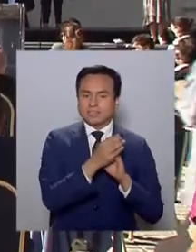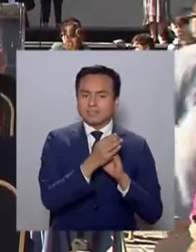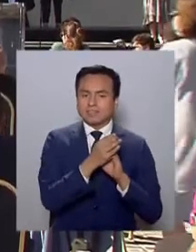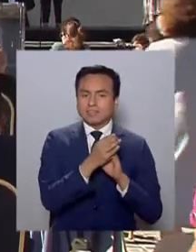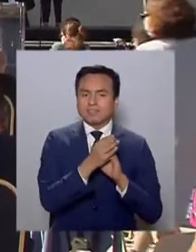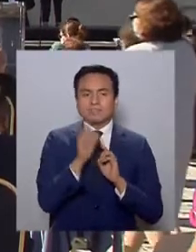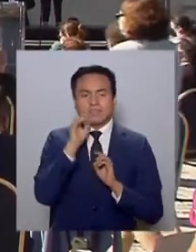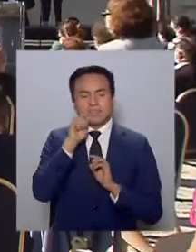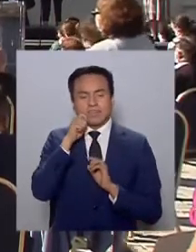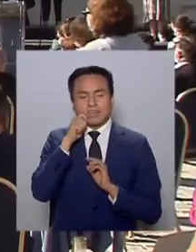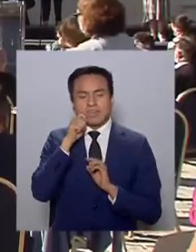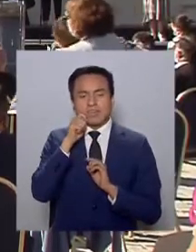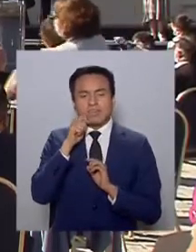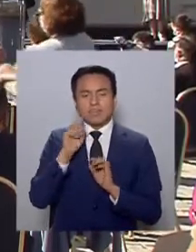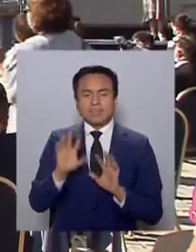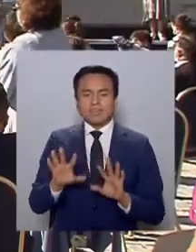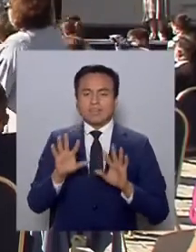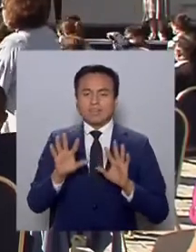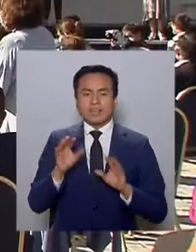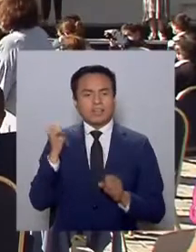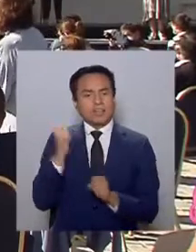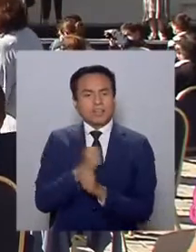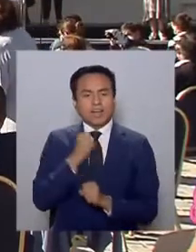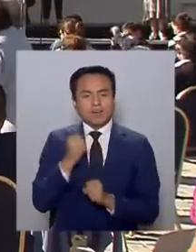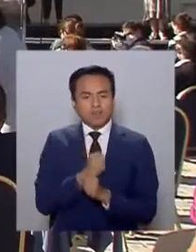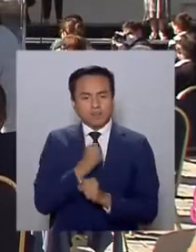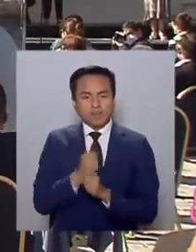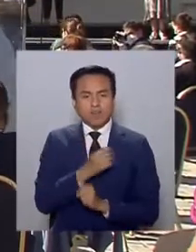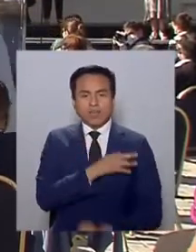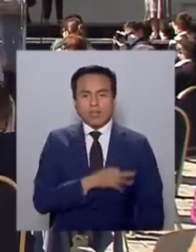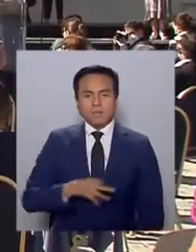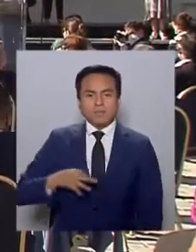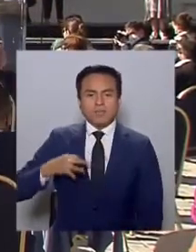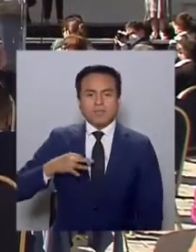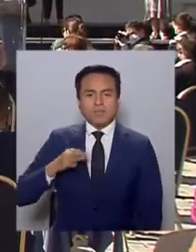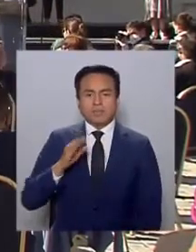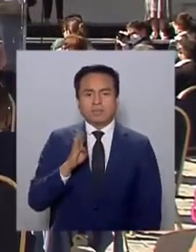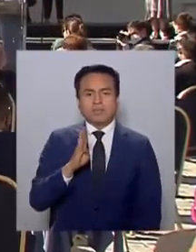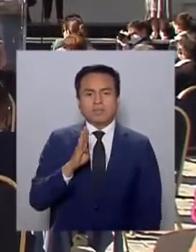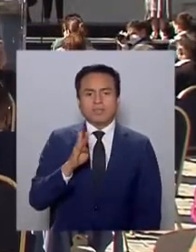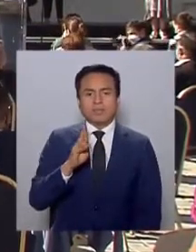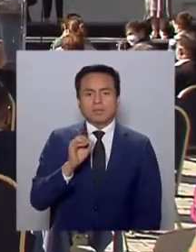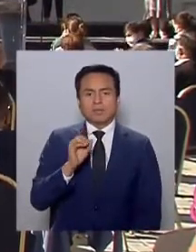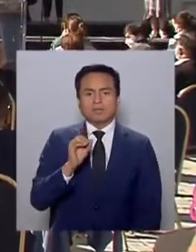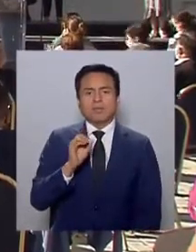sea una gran, gran labor, ministra Brodsky.